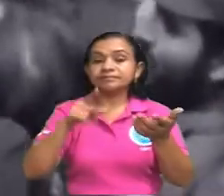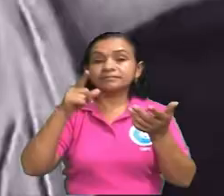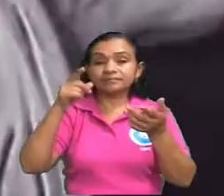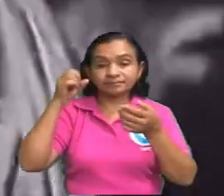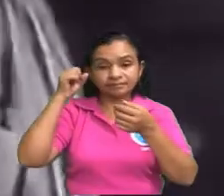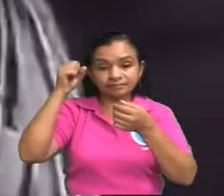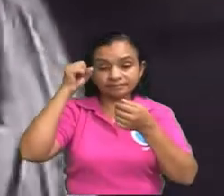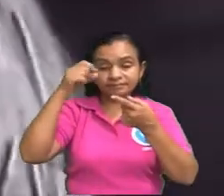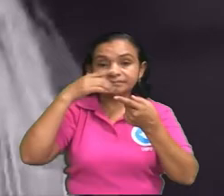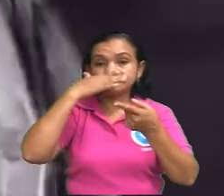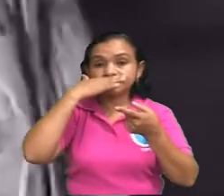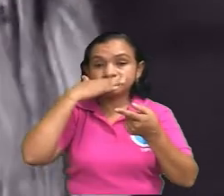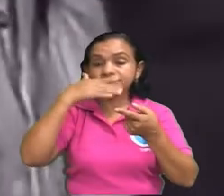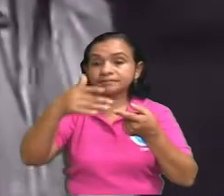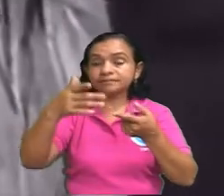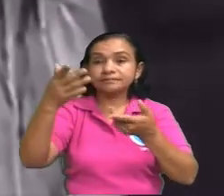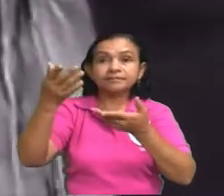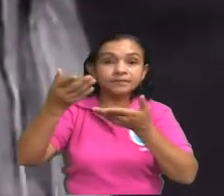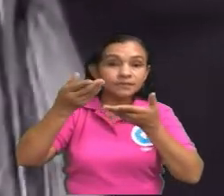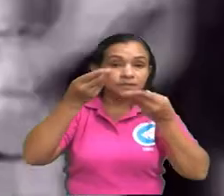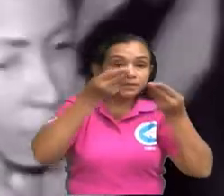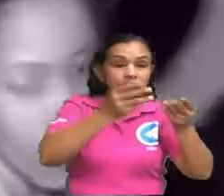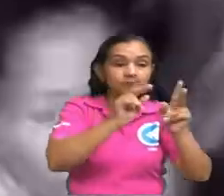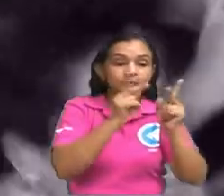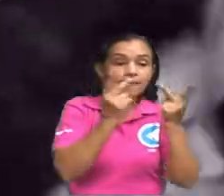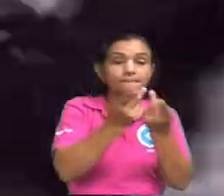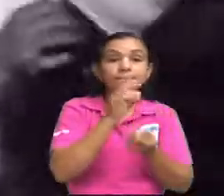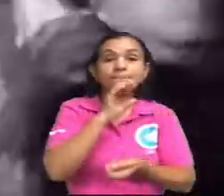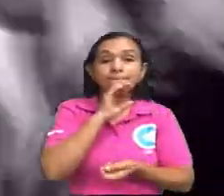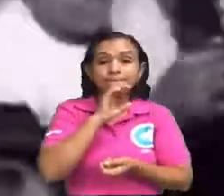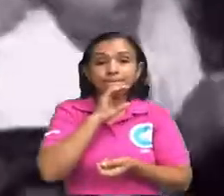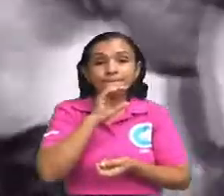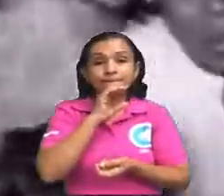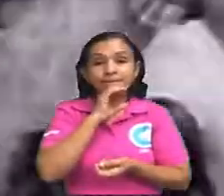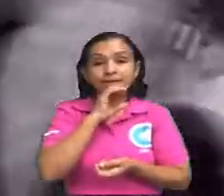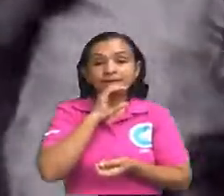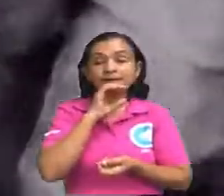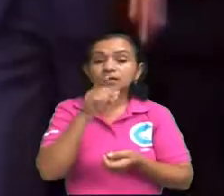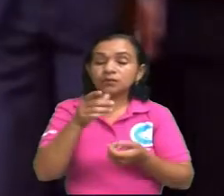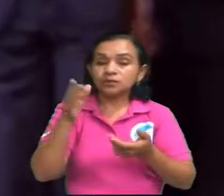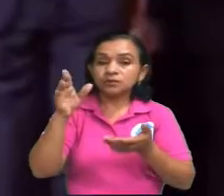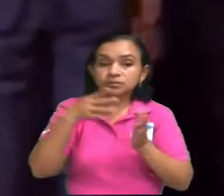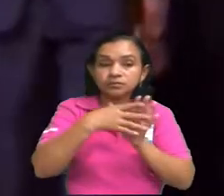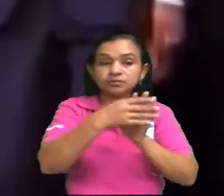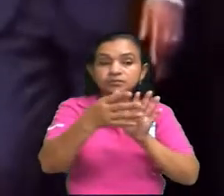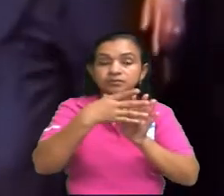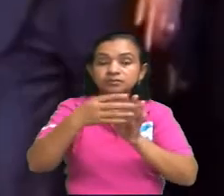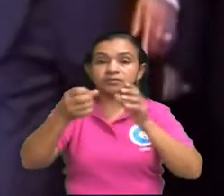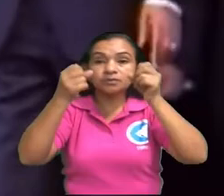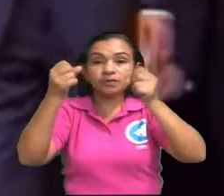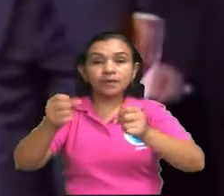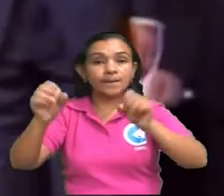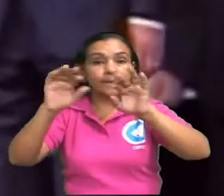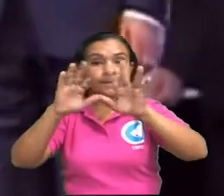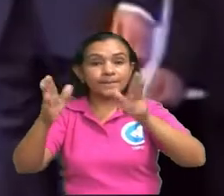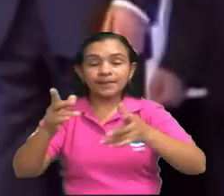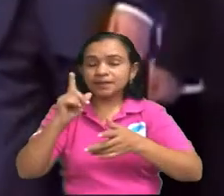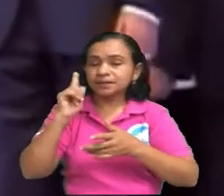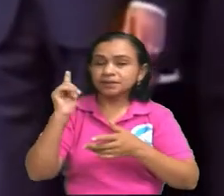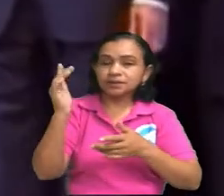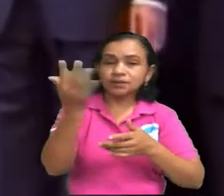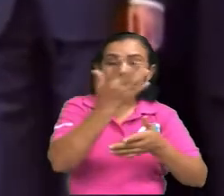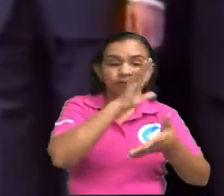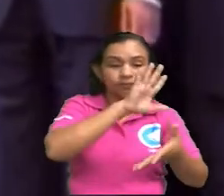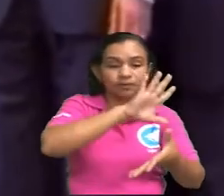revolución han dejado una huella imborrable en el pueblo cubano y ha servido de inspiración para millones de hombres y mujeres de todos los